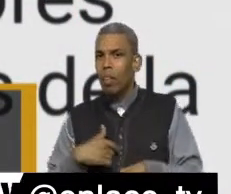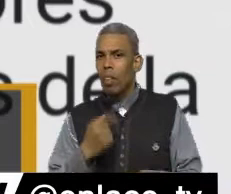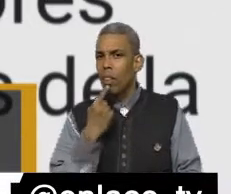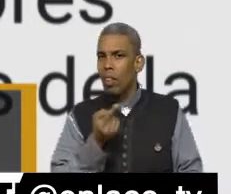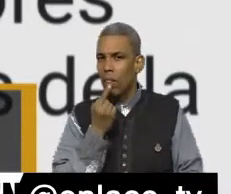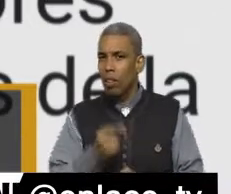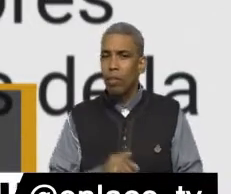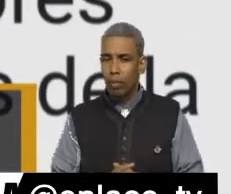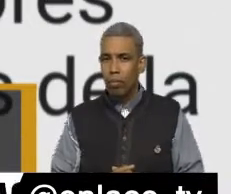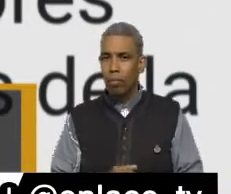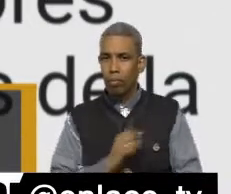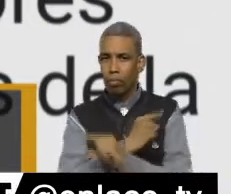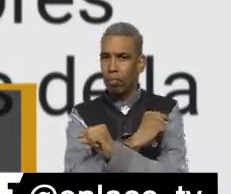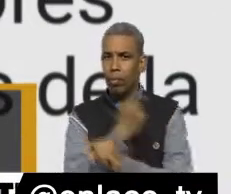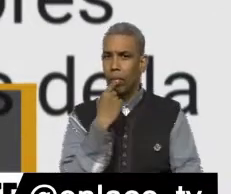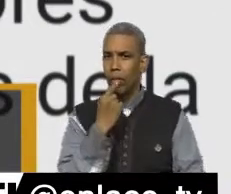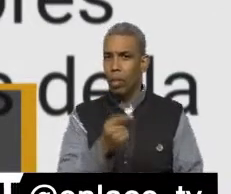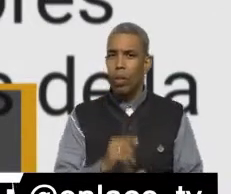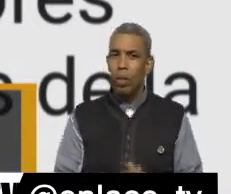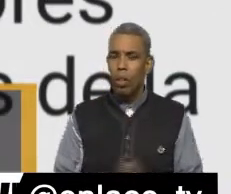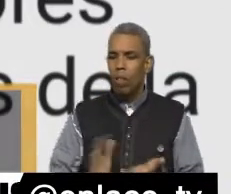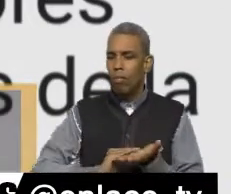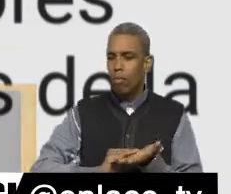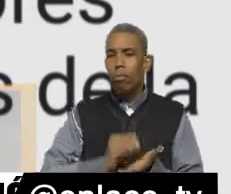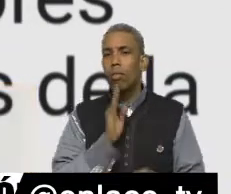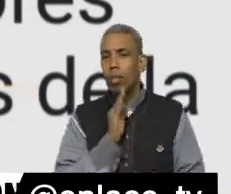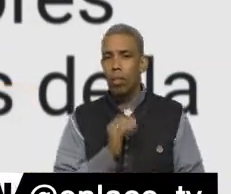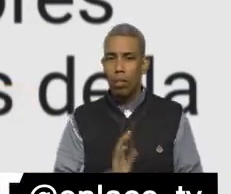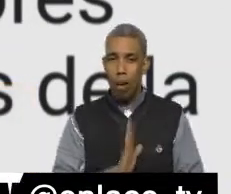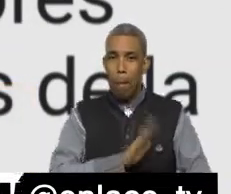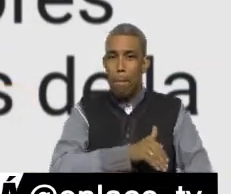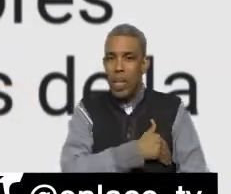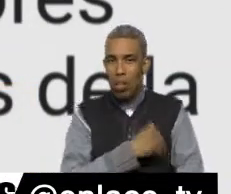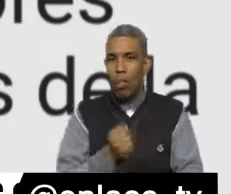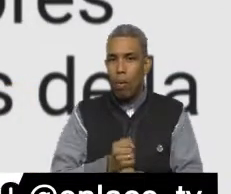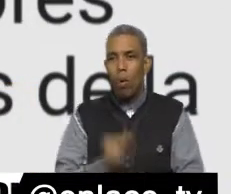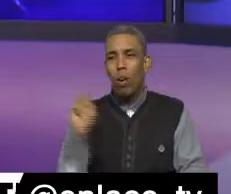vía tuit, dijo que la solución a este impasse está en manos del Ministerio del Trabajo.